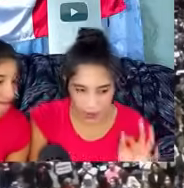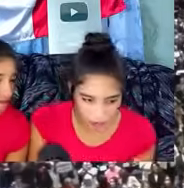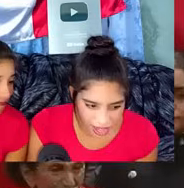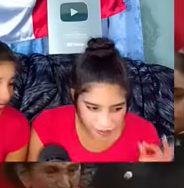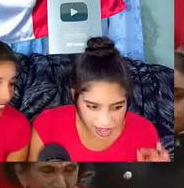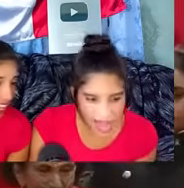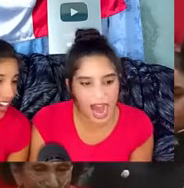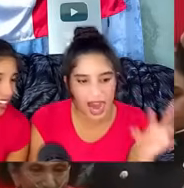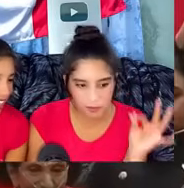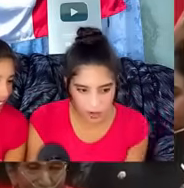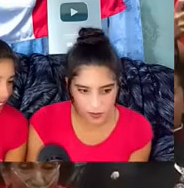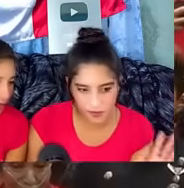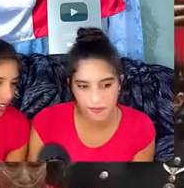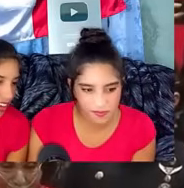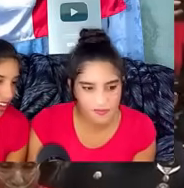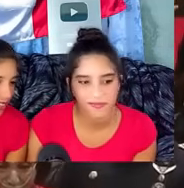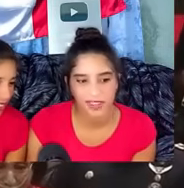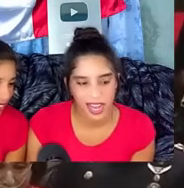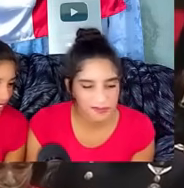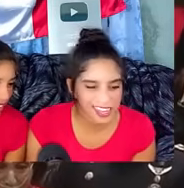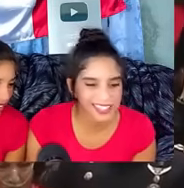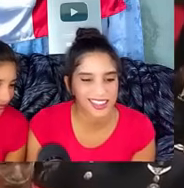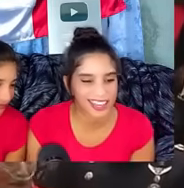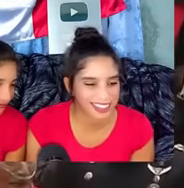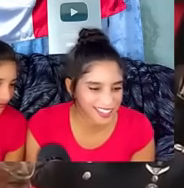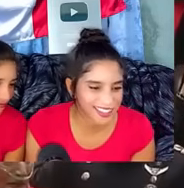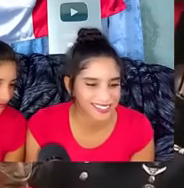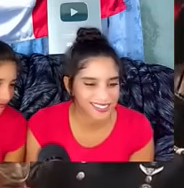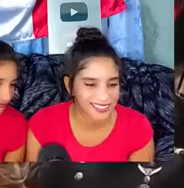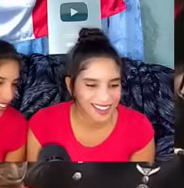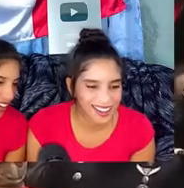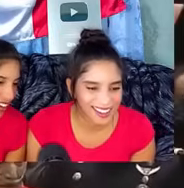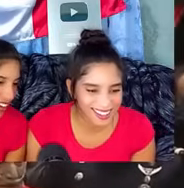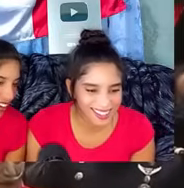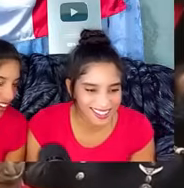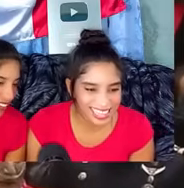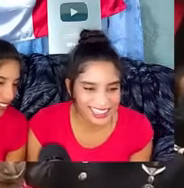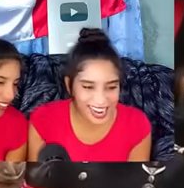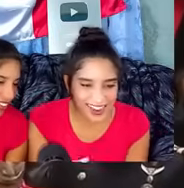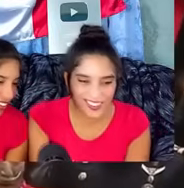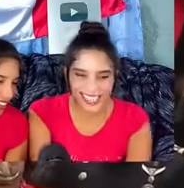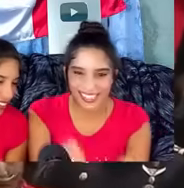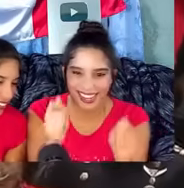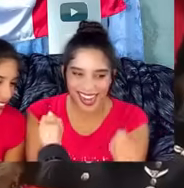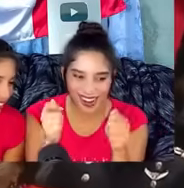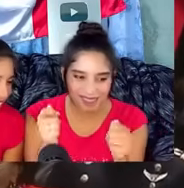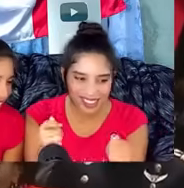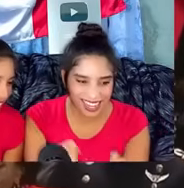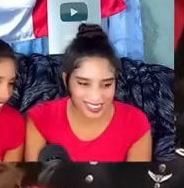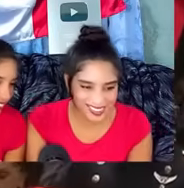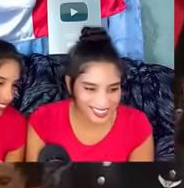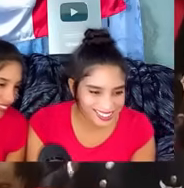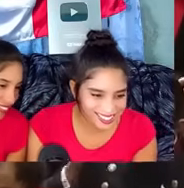fue a saludar fue a AMLO, ay, mi bebé. Al presidente. Ahí, ay, te entrego